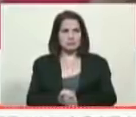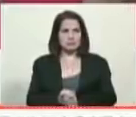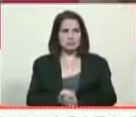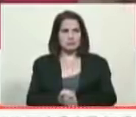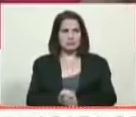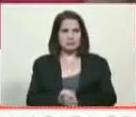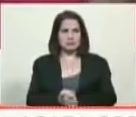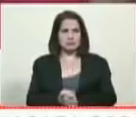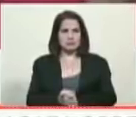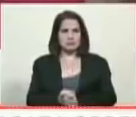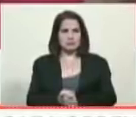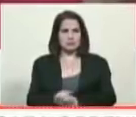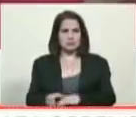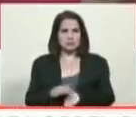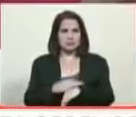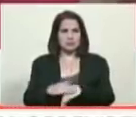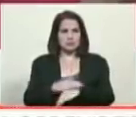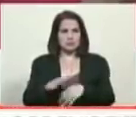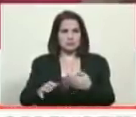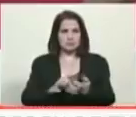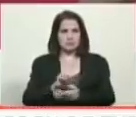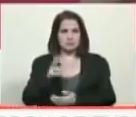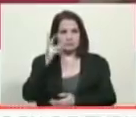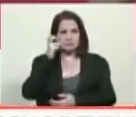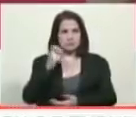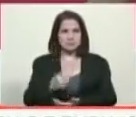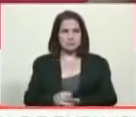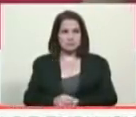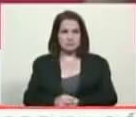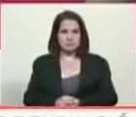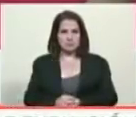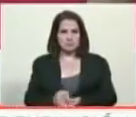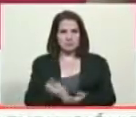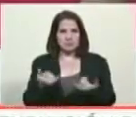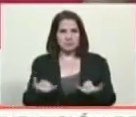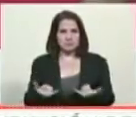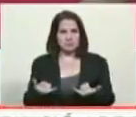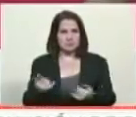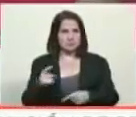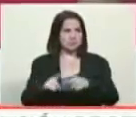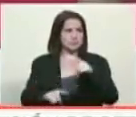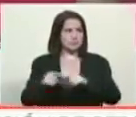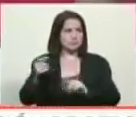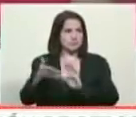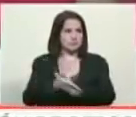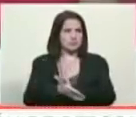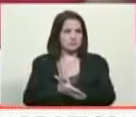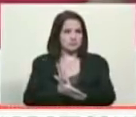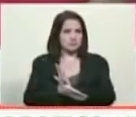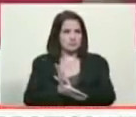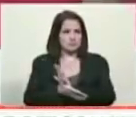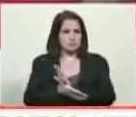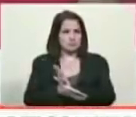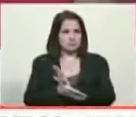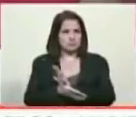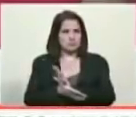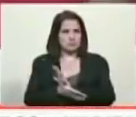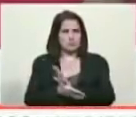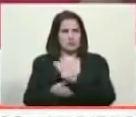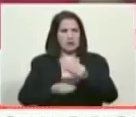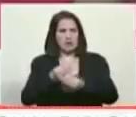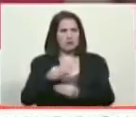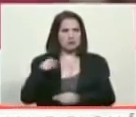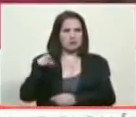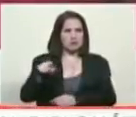Asamblea Nacional a juramentarse? ¿Ah? ¿Por qué lo hizo allá?